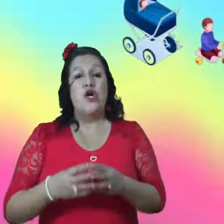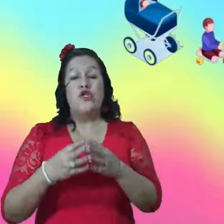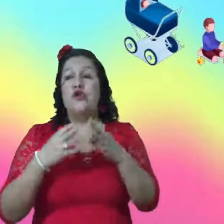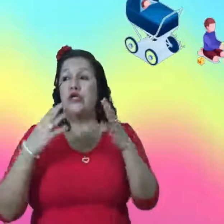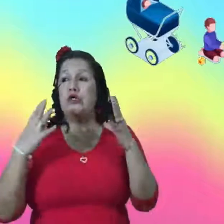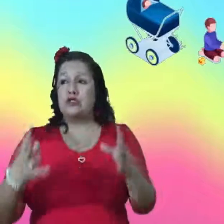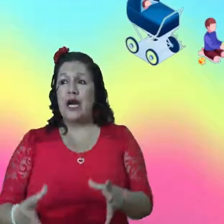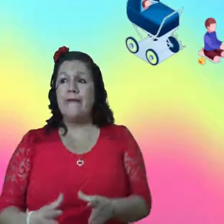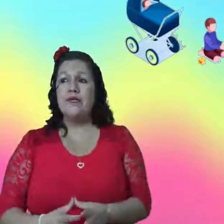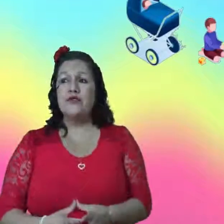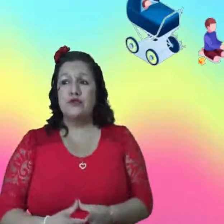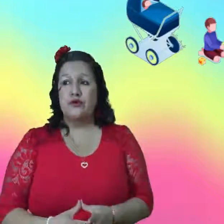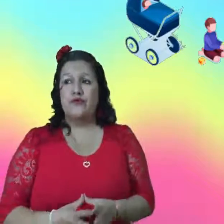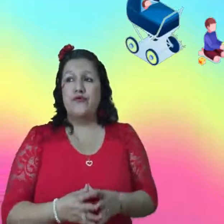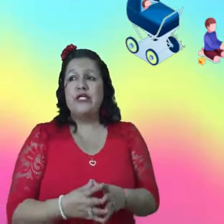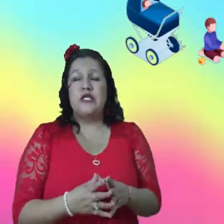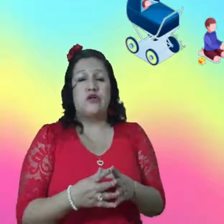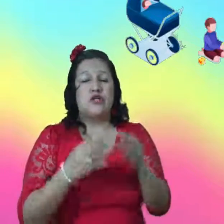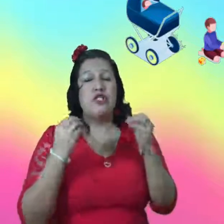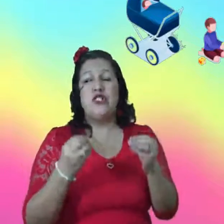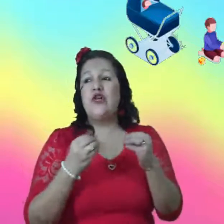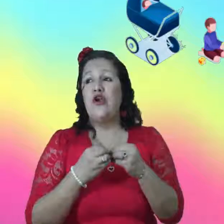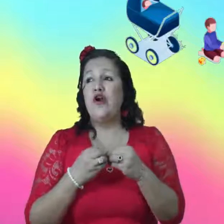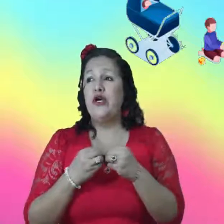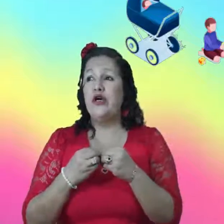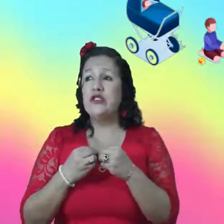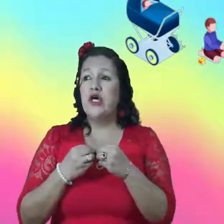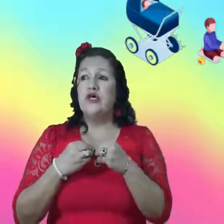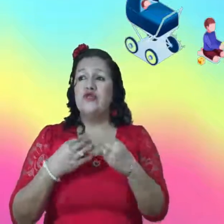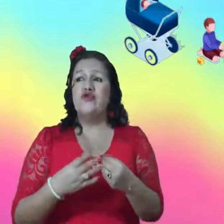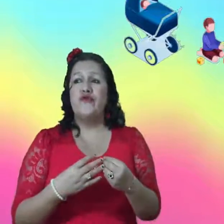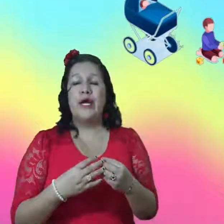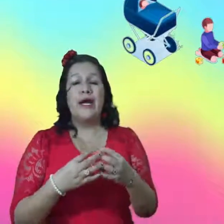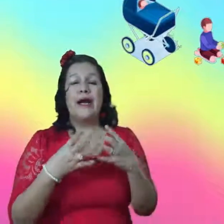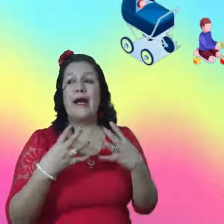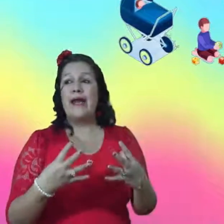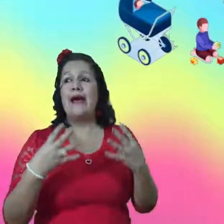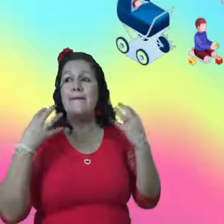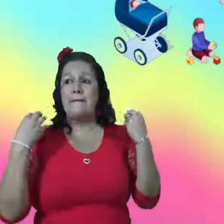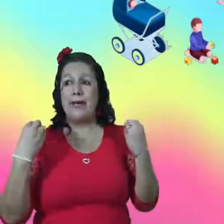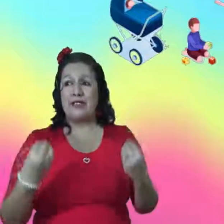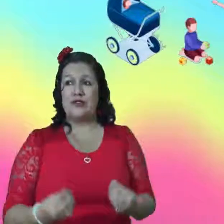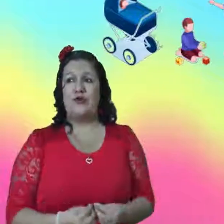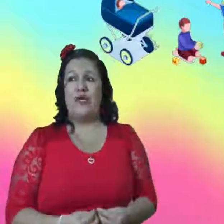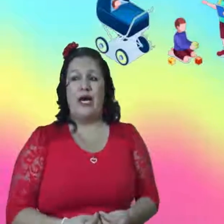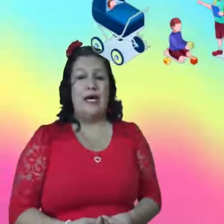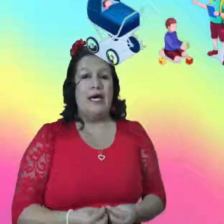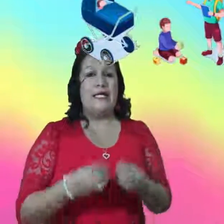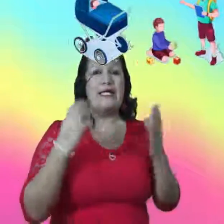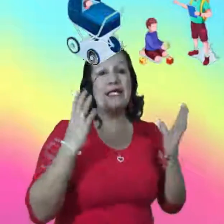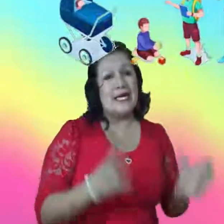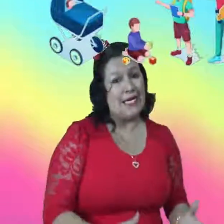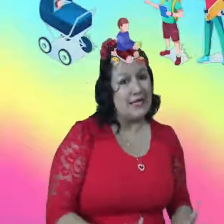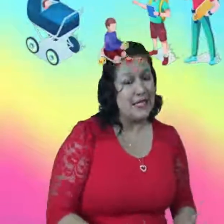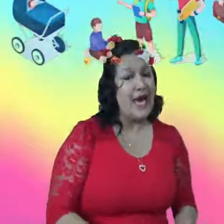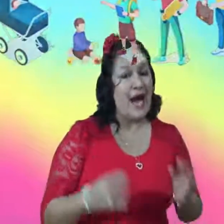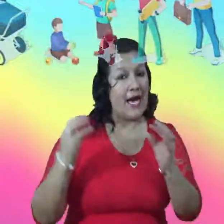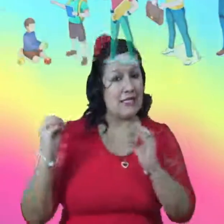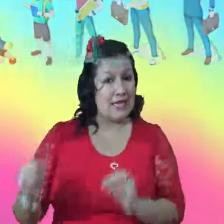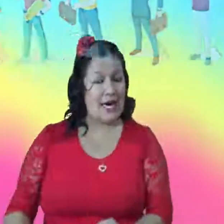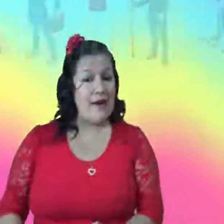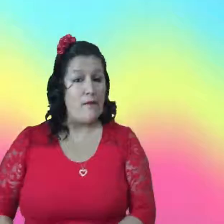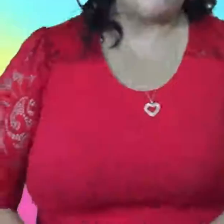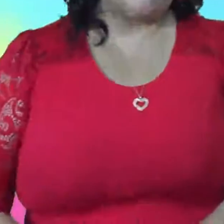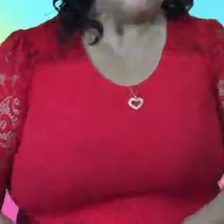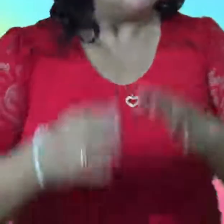Es donde los cambios físicos y psicológicos sufre cada persona. Desde que nace